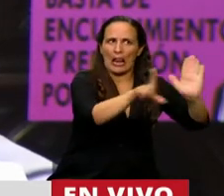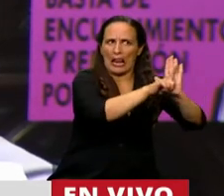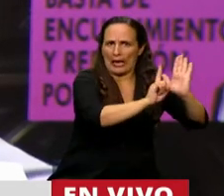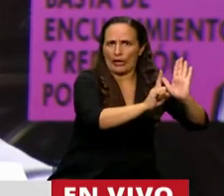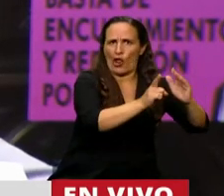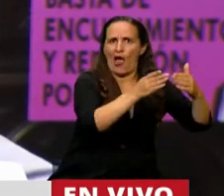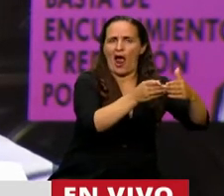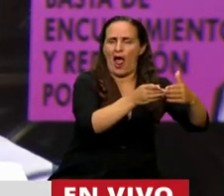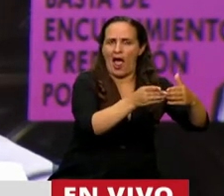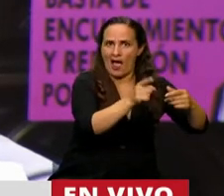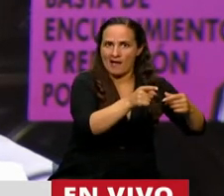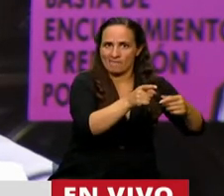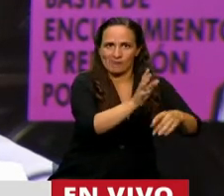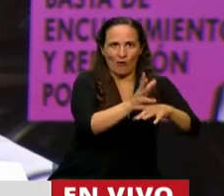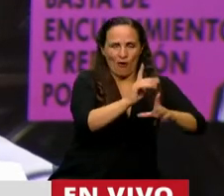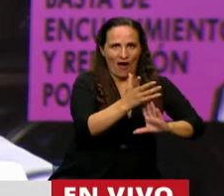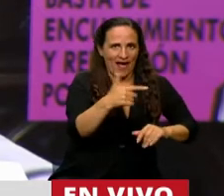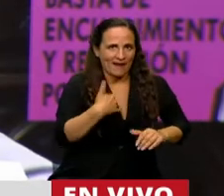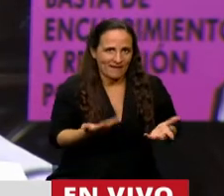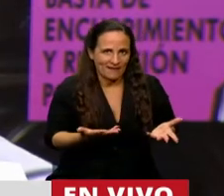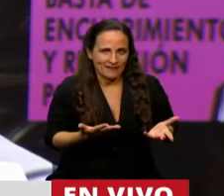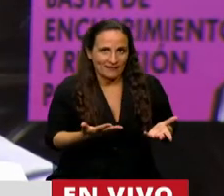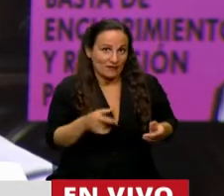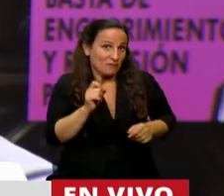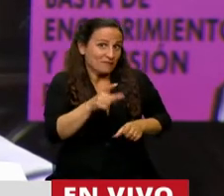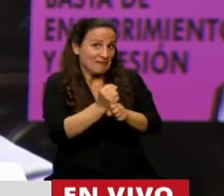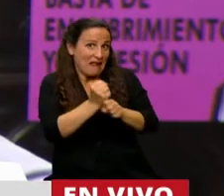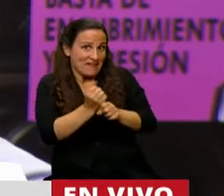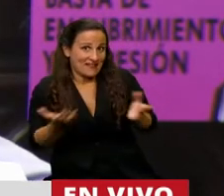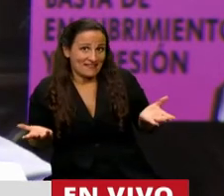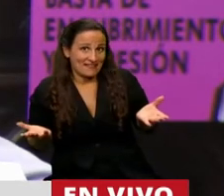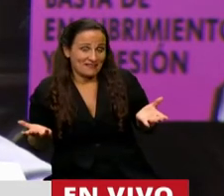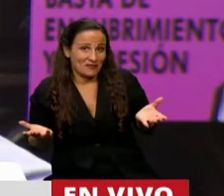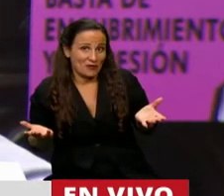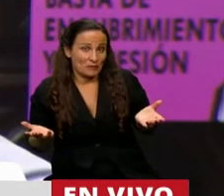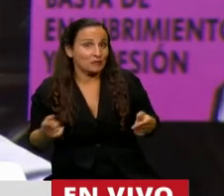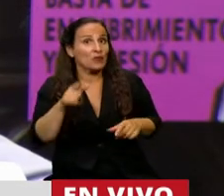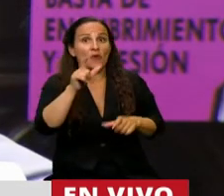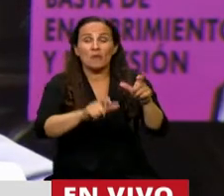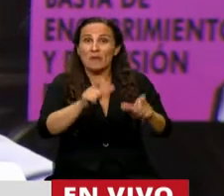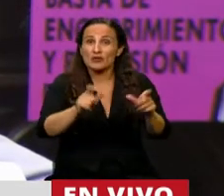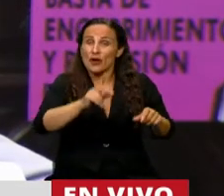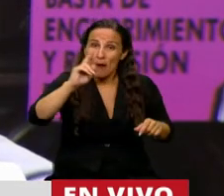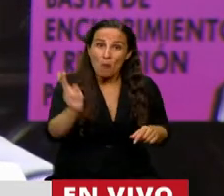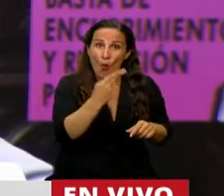nuestro patrimonio y a nuestra soberanía. Por lo tanto, quien muere en un acto de